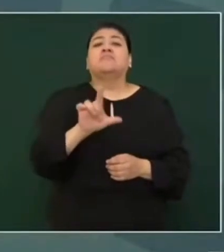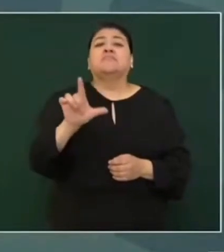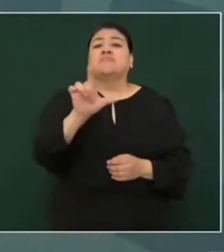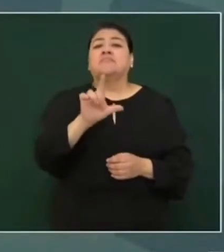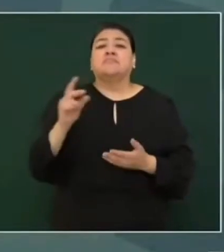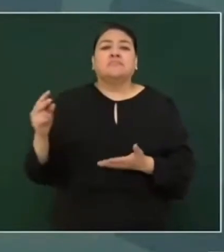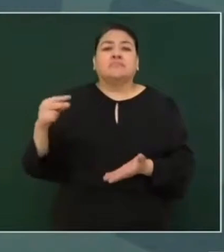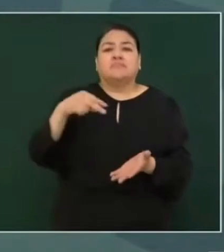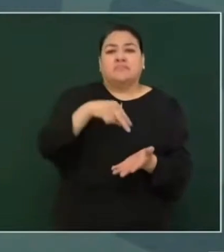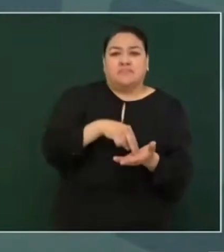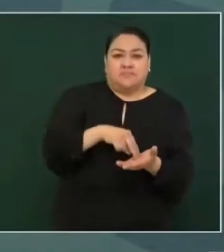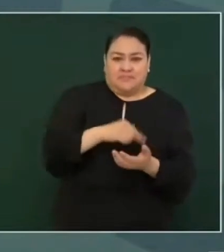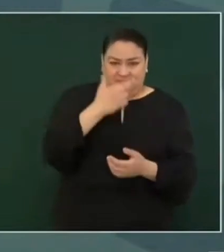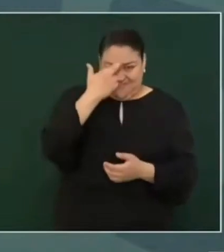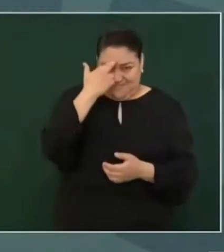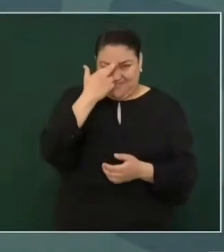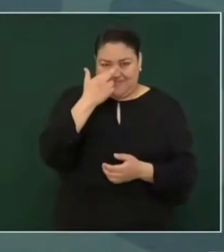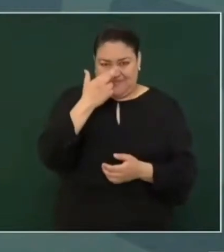nuestra representante